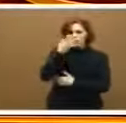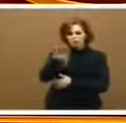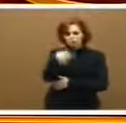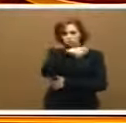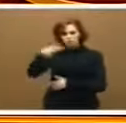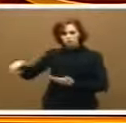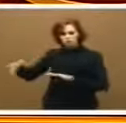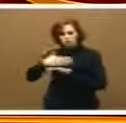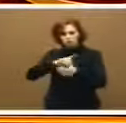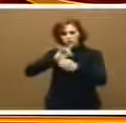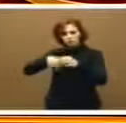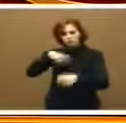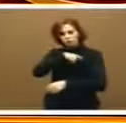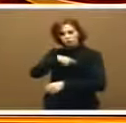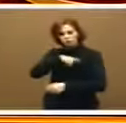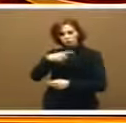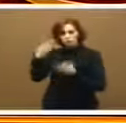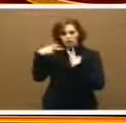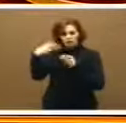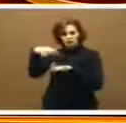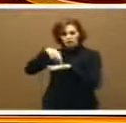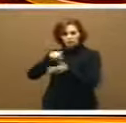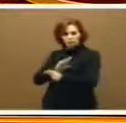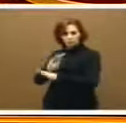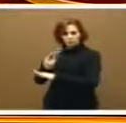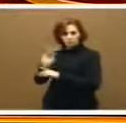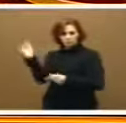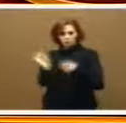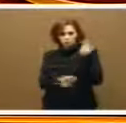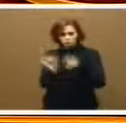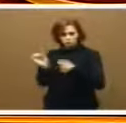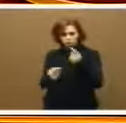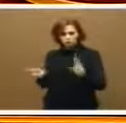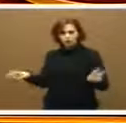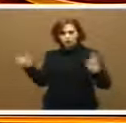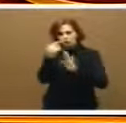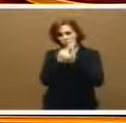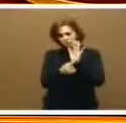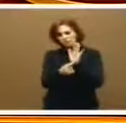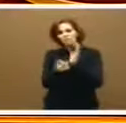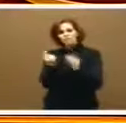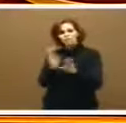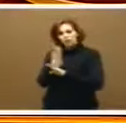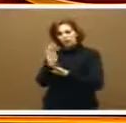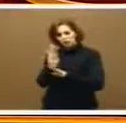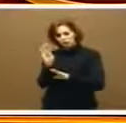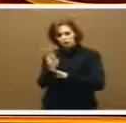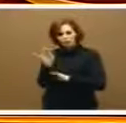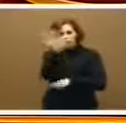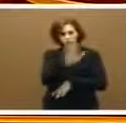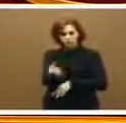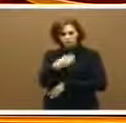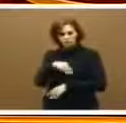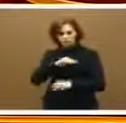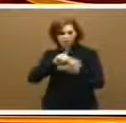de Hacienda y Presupuestos para presentar el dictamen al proyecto de ley de medidas financieras y administrativas de la comunidad autónoma de Extremadura,